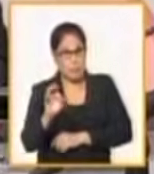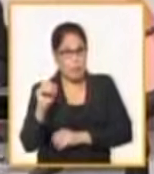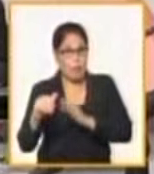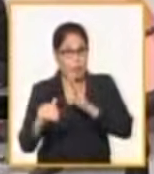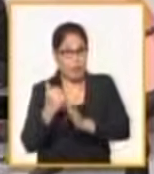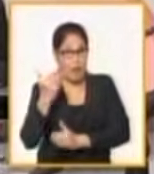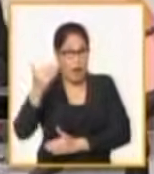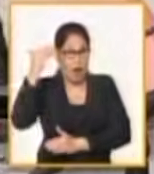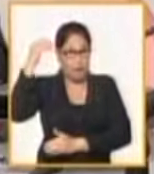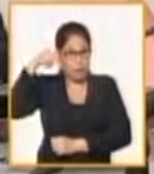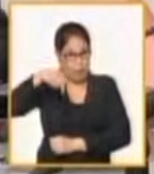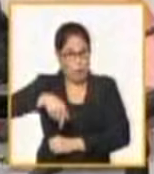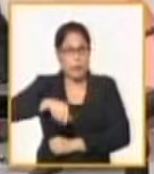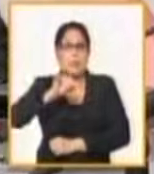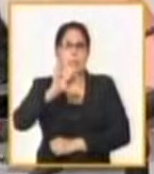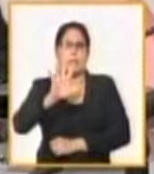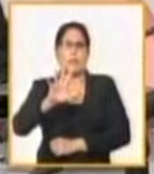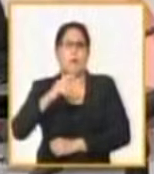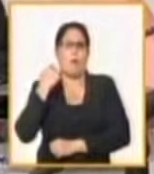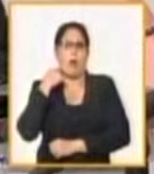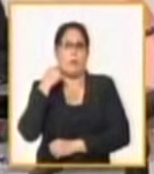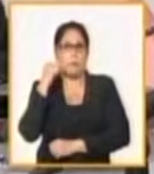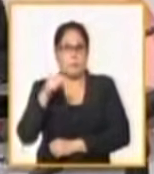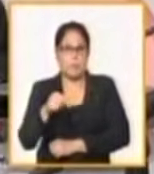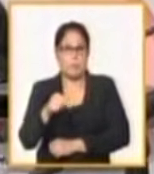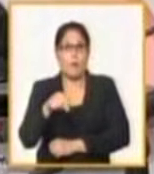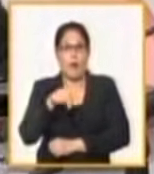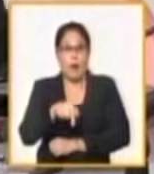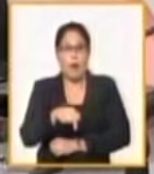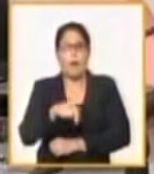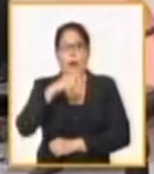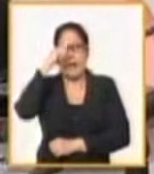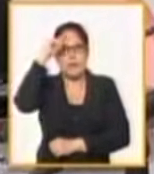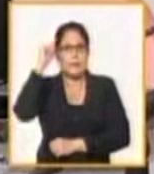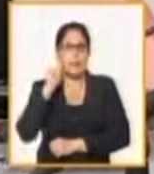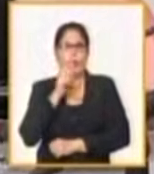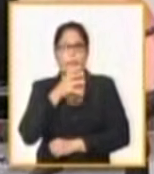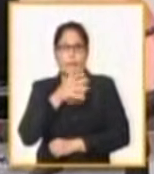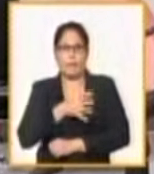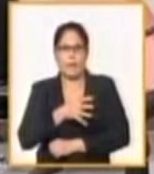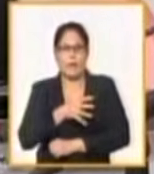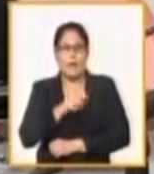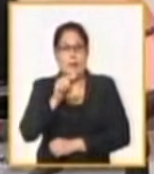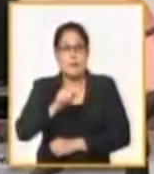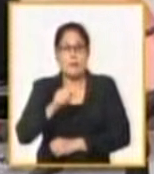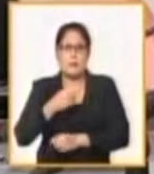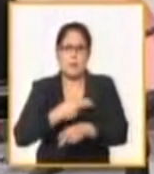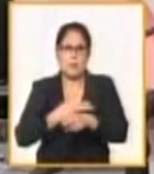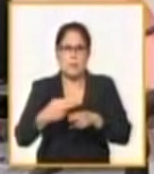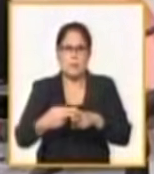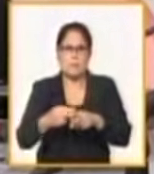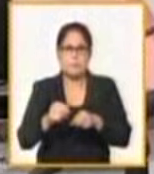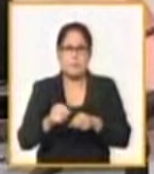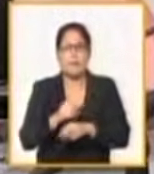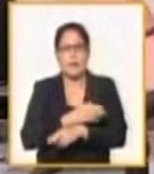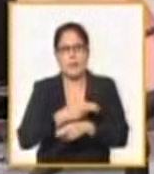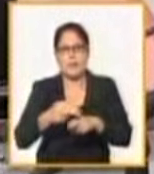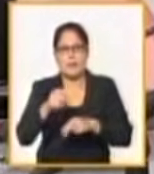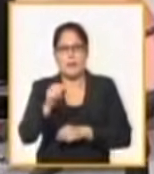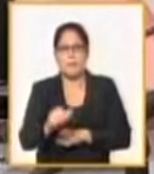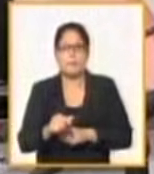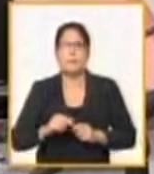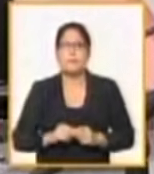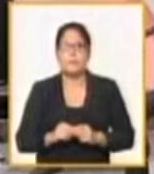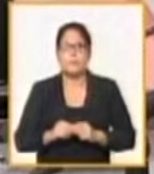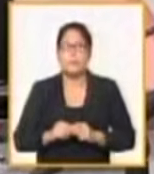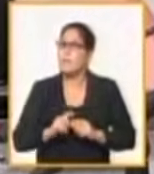nada mejor que en nuestra serie El siglo de Fidel, pues acercarnos a ese acontecimiento y también